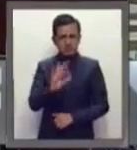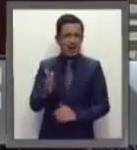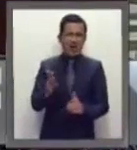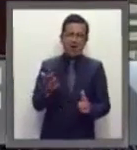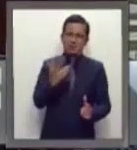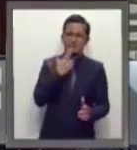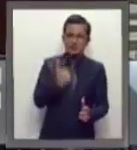es cuanto